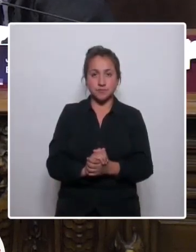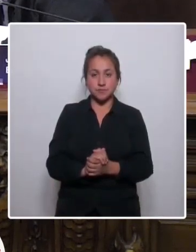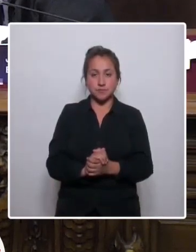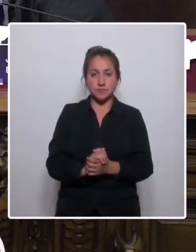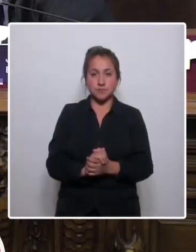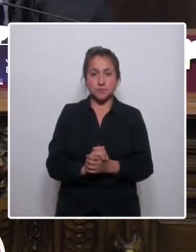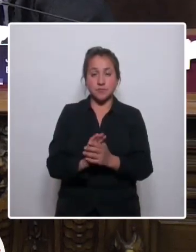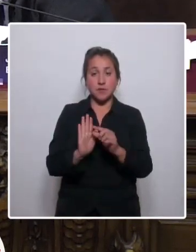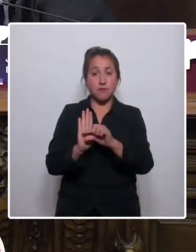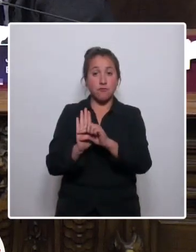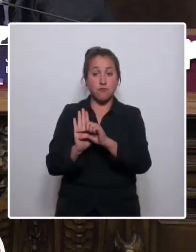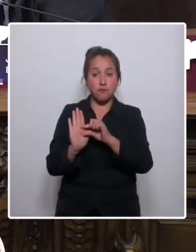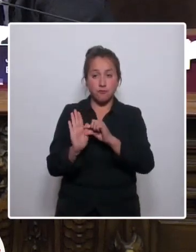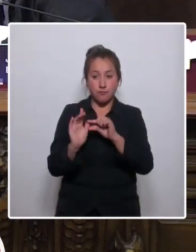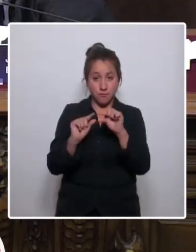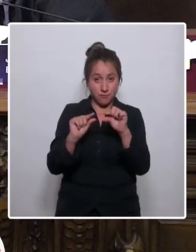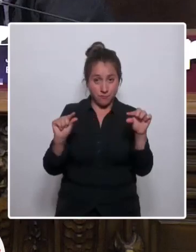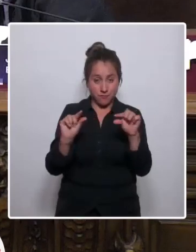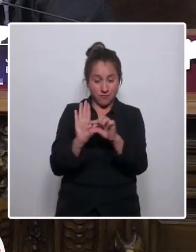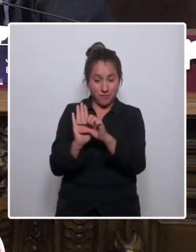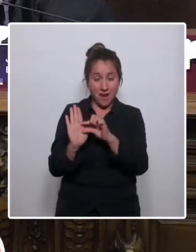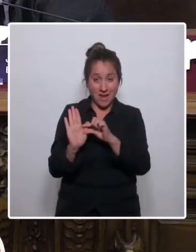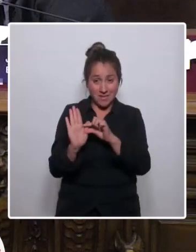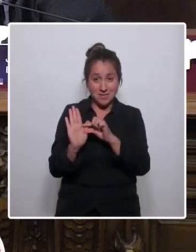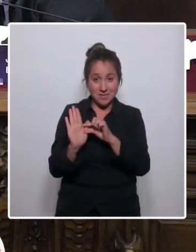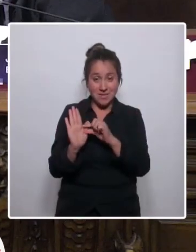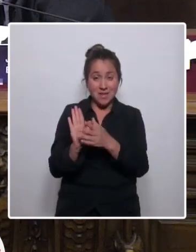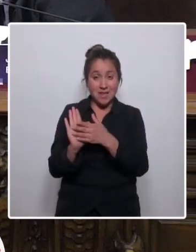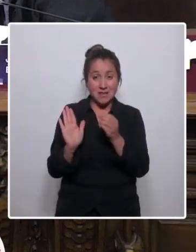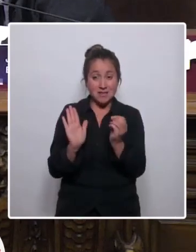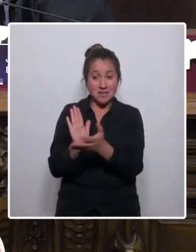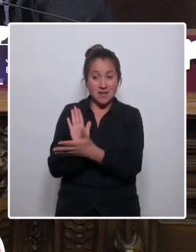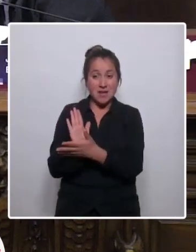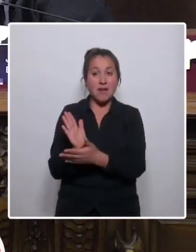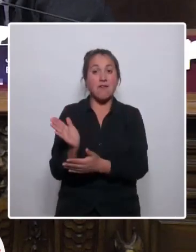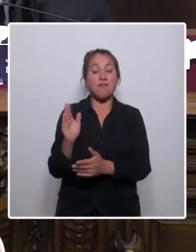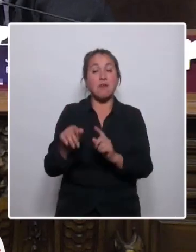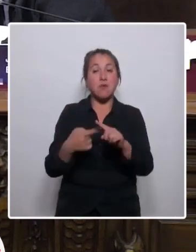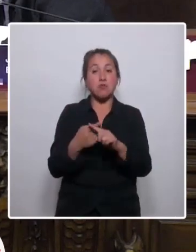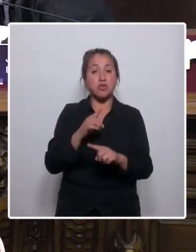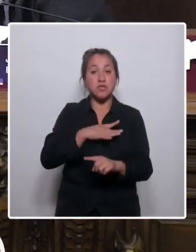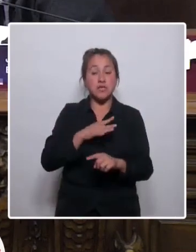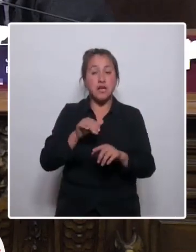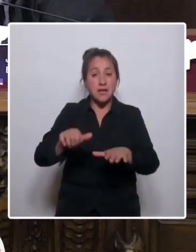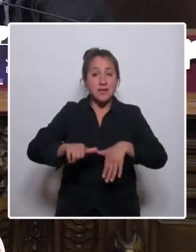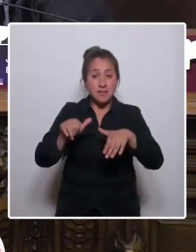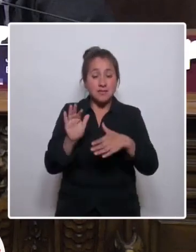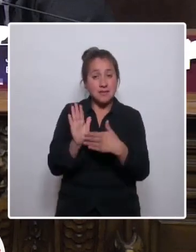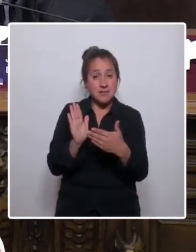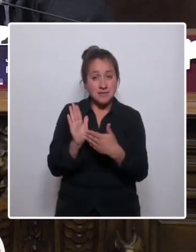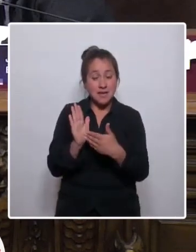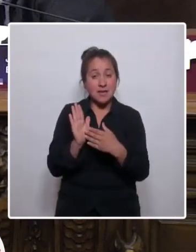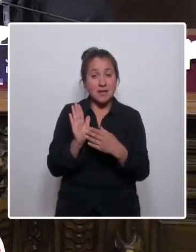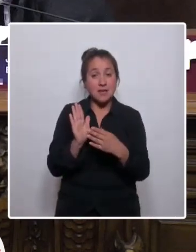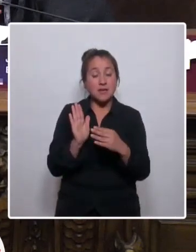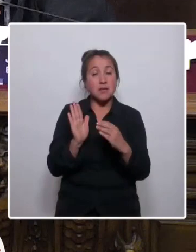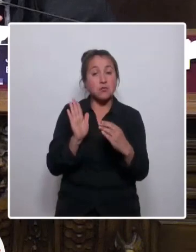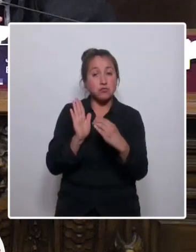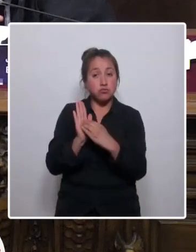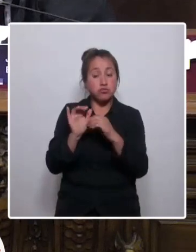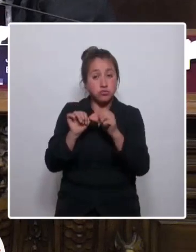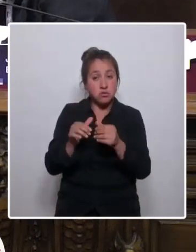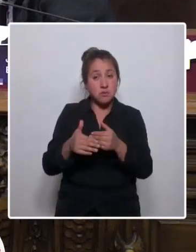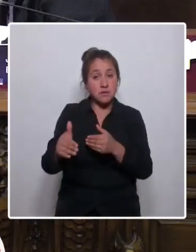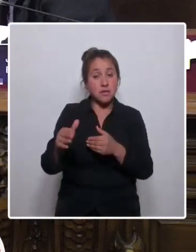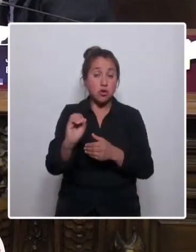la frase que quería eliminar, vamos por Chile, que está en la página 16, se mantiene en el nuevo texto. Si ustedes deciden